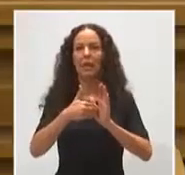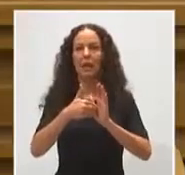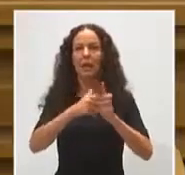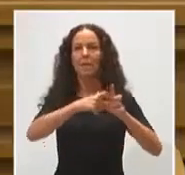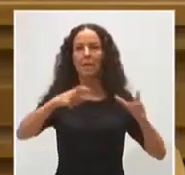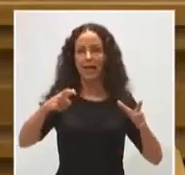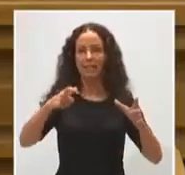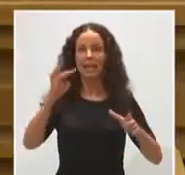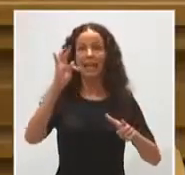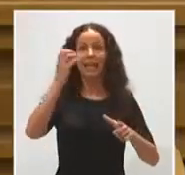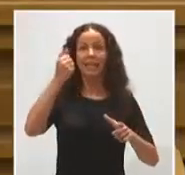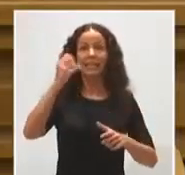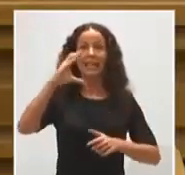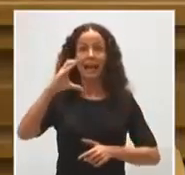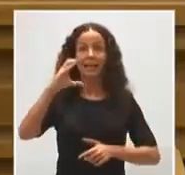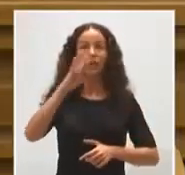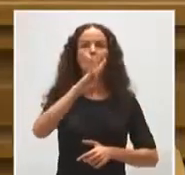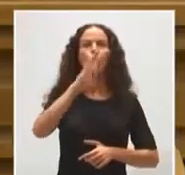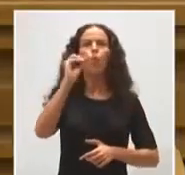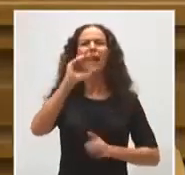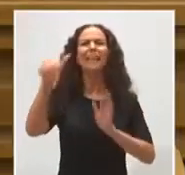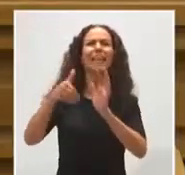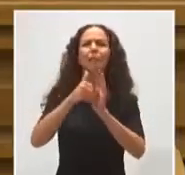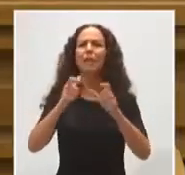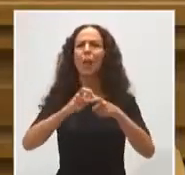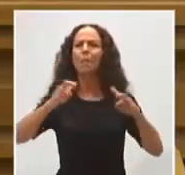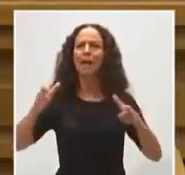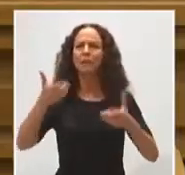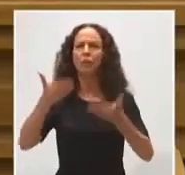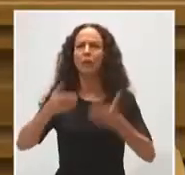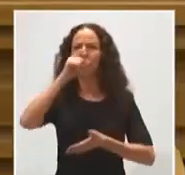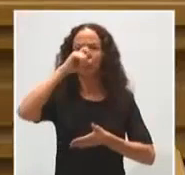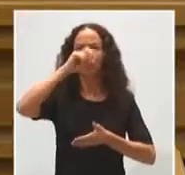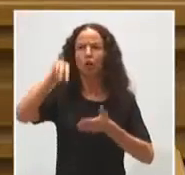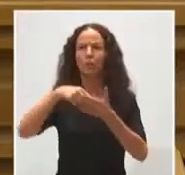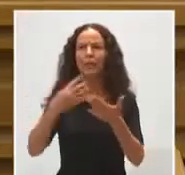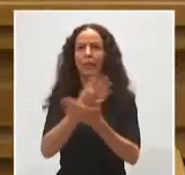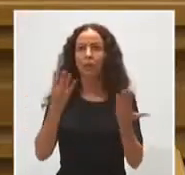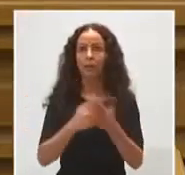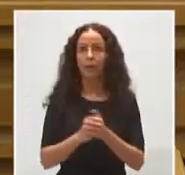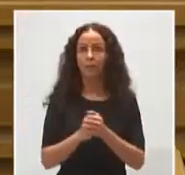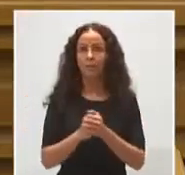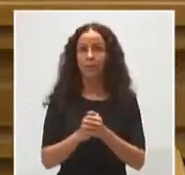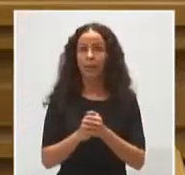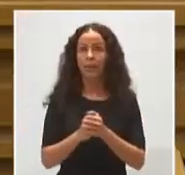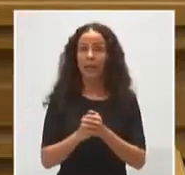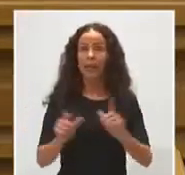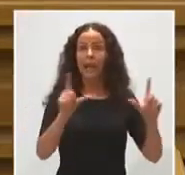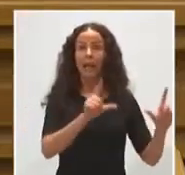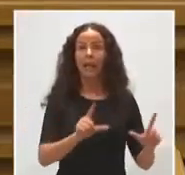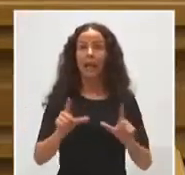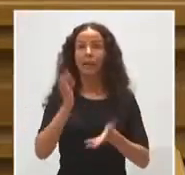en tax 40 mil más que en 2019 en radioterapia a tendidos